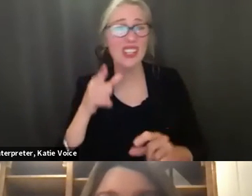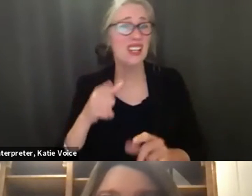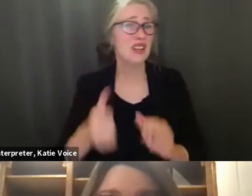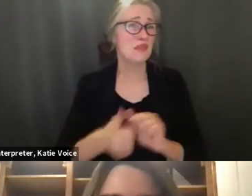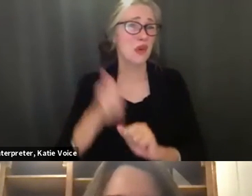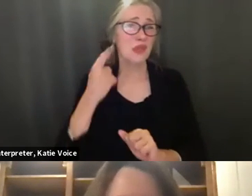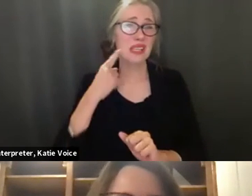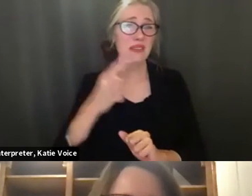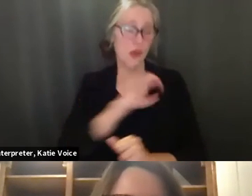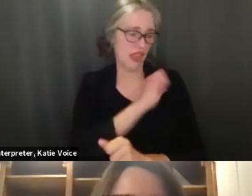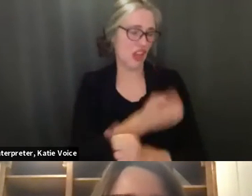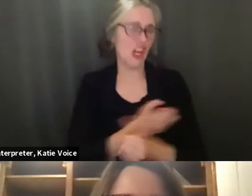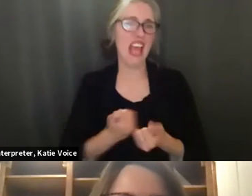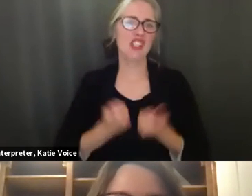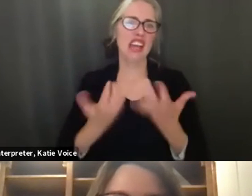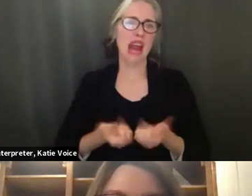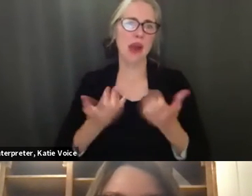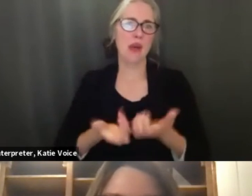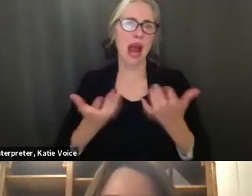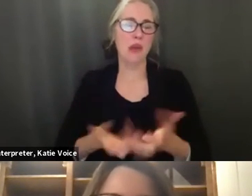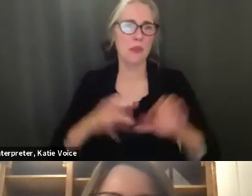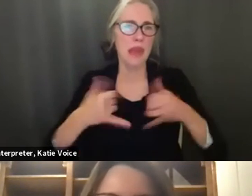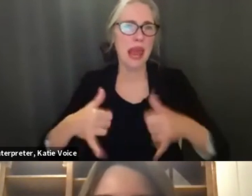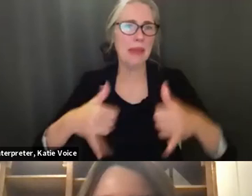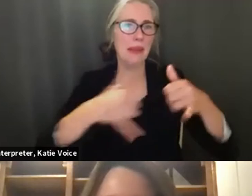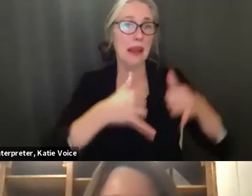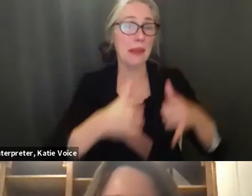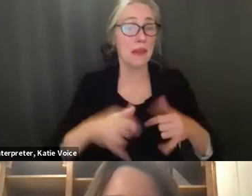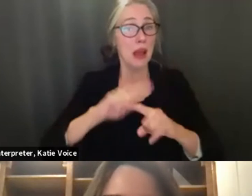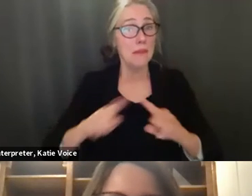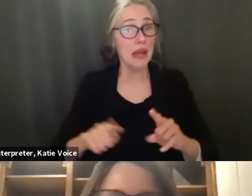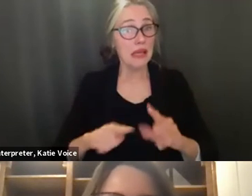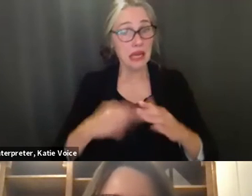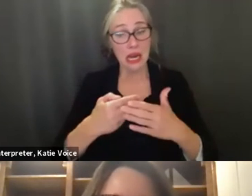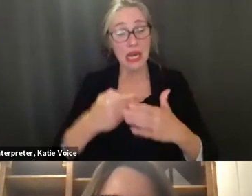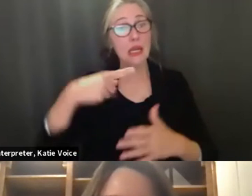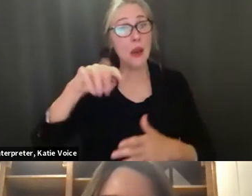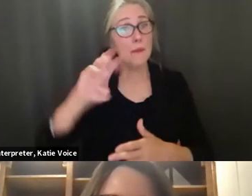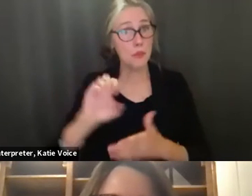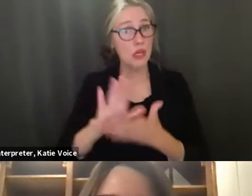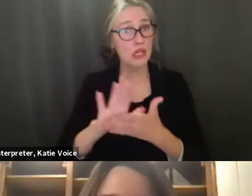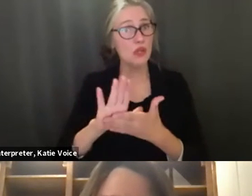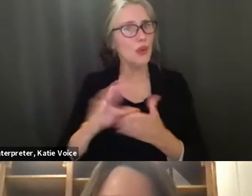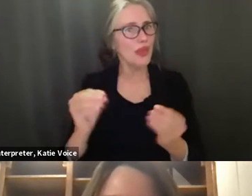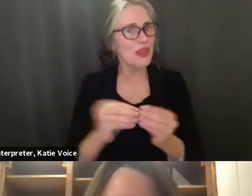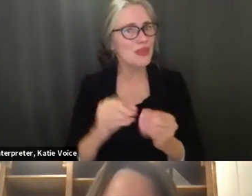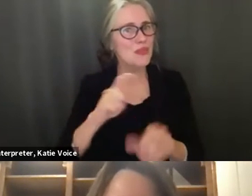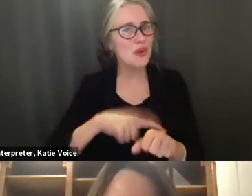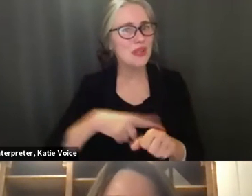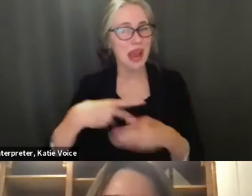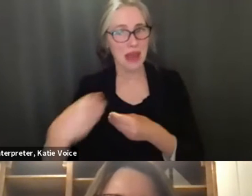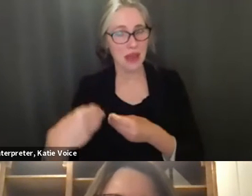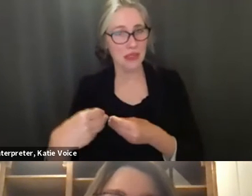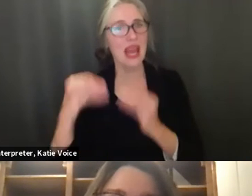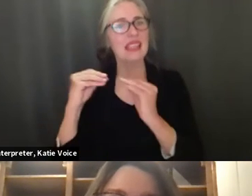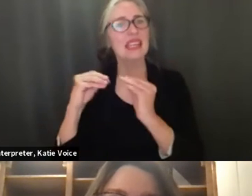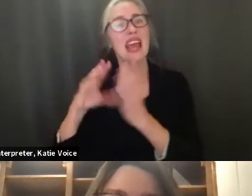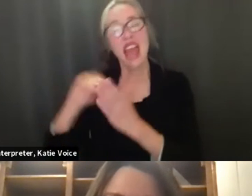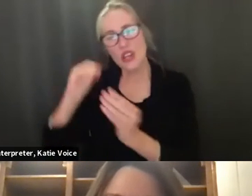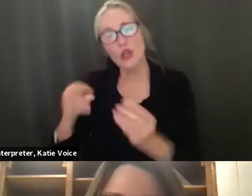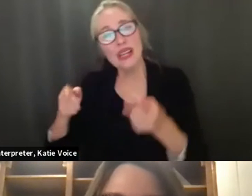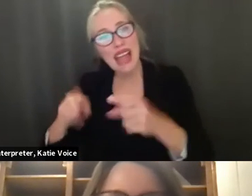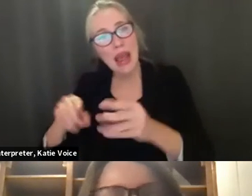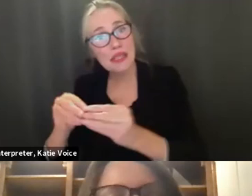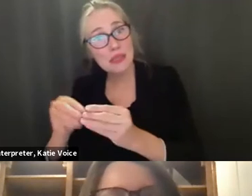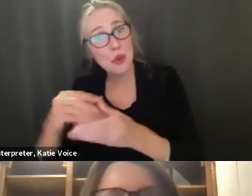puedan sacar esa energía. En el preescolar pasamos más tiempo afuera y hay muchas clases que se dan afuera, pero al